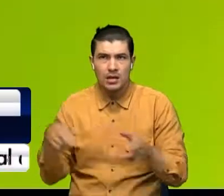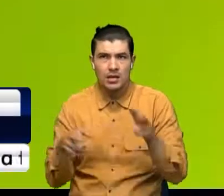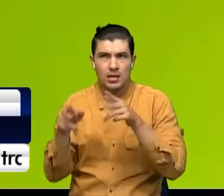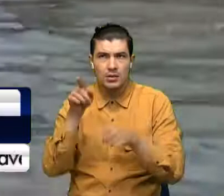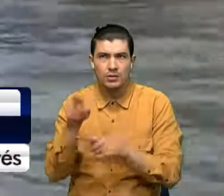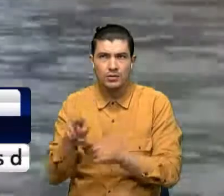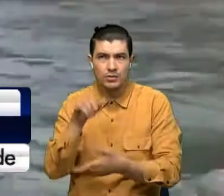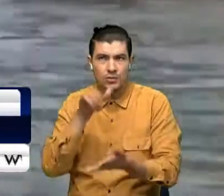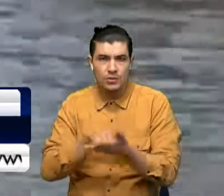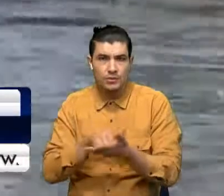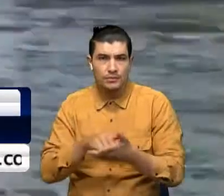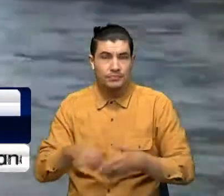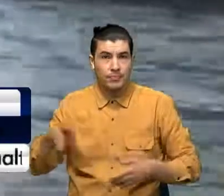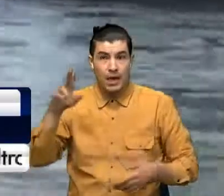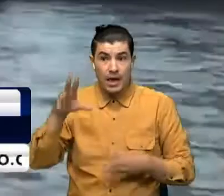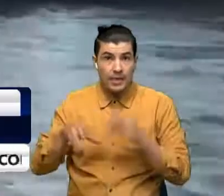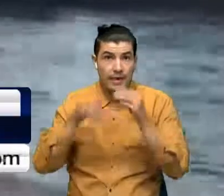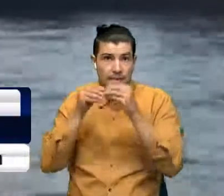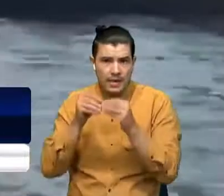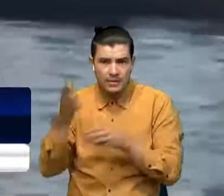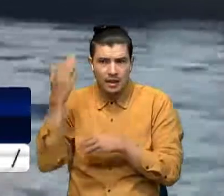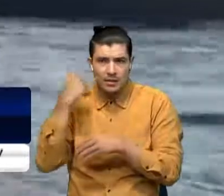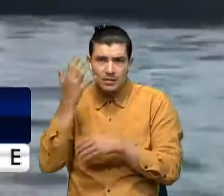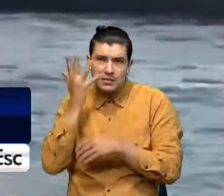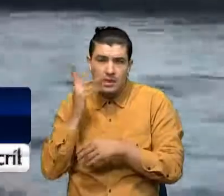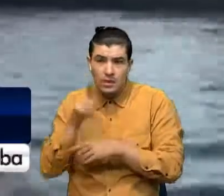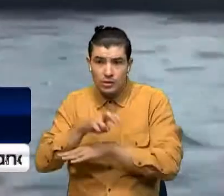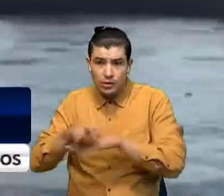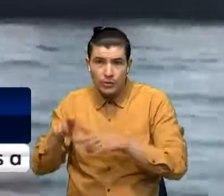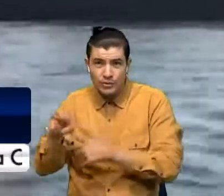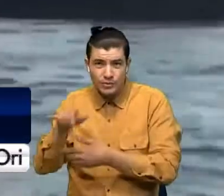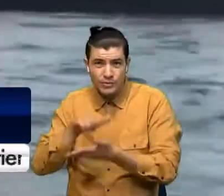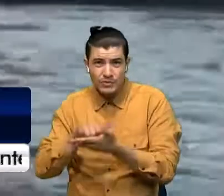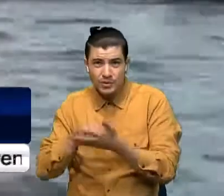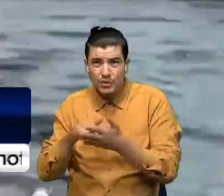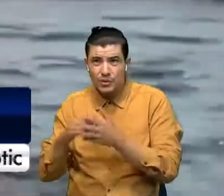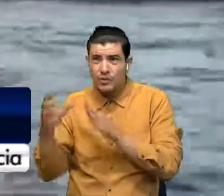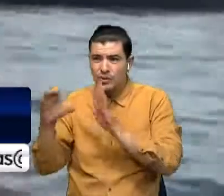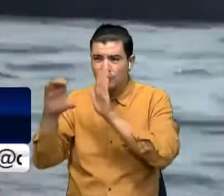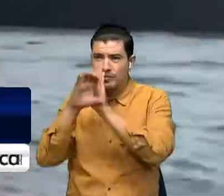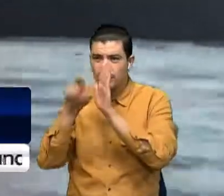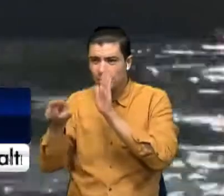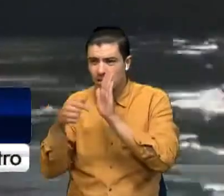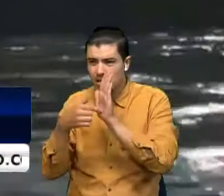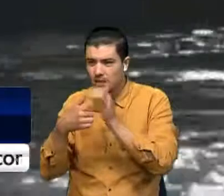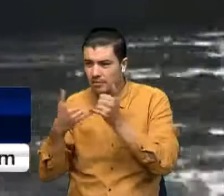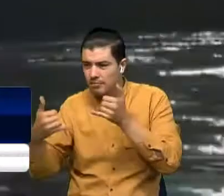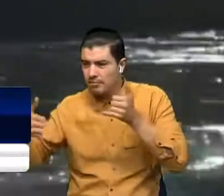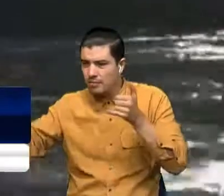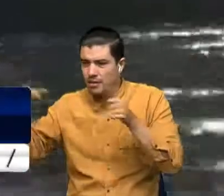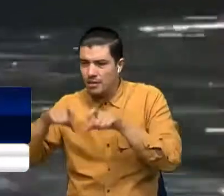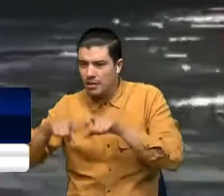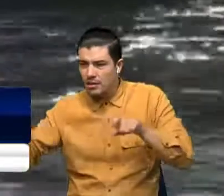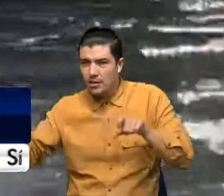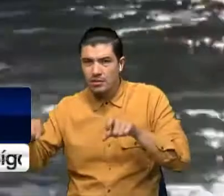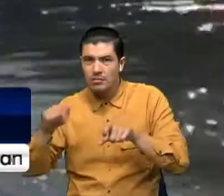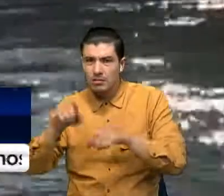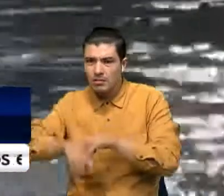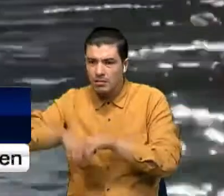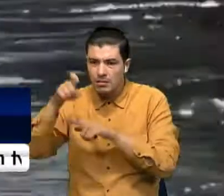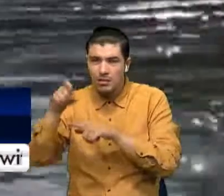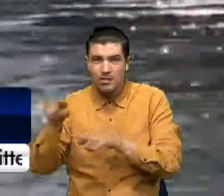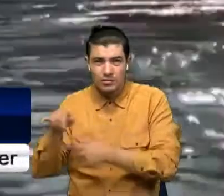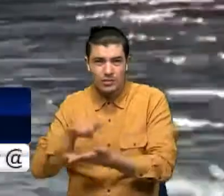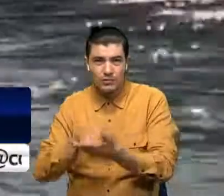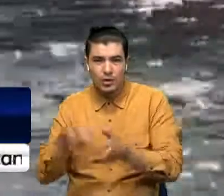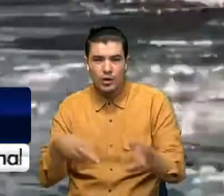importante río. Y no solo eso, días antes habían hurtado las boyas que señalizaban la línea de transferencia de crudo que reposa sobre el lecho del río entre